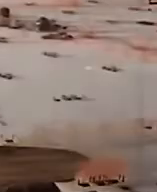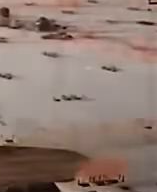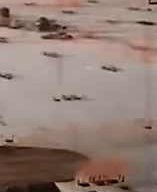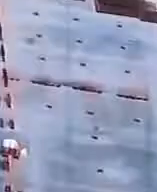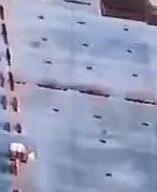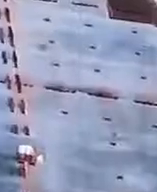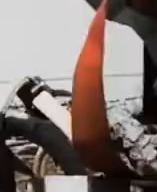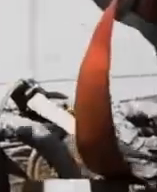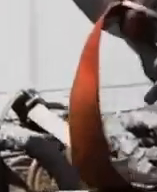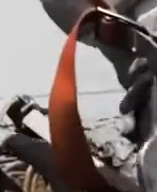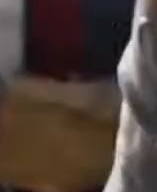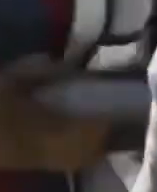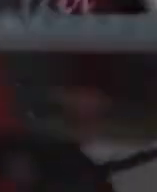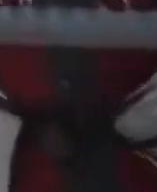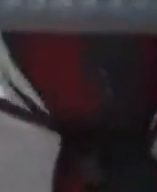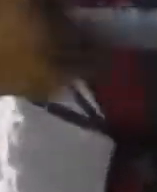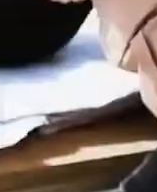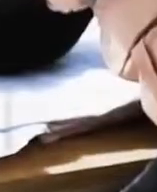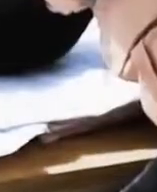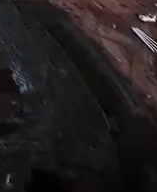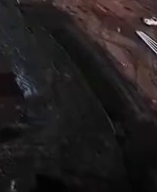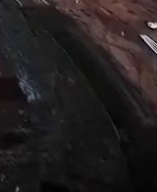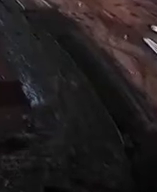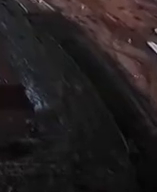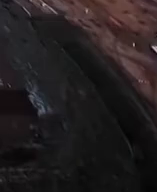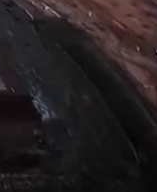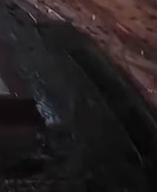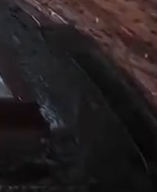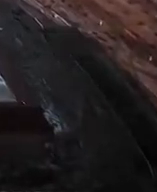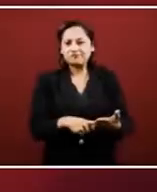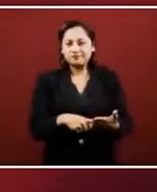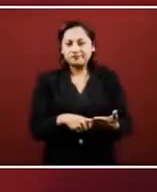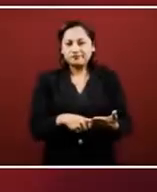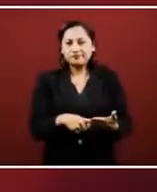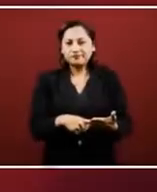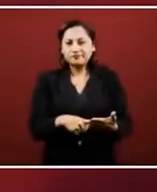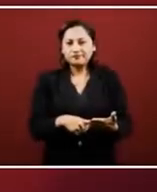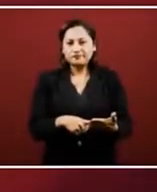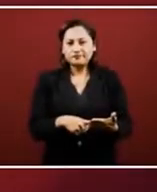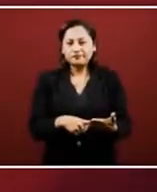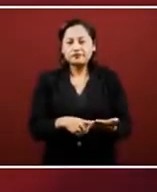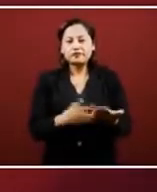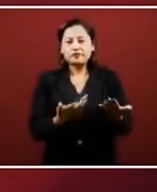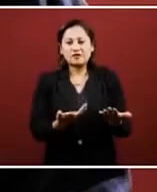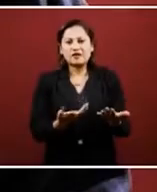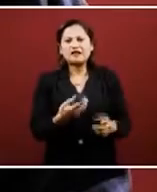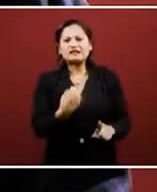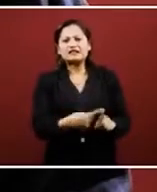Ese proyecto corrupto se cancela. Los involucrados